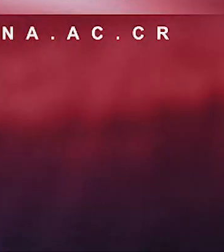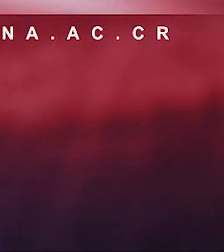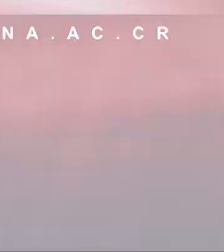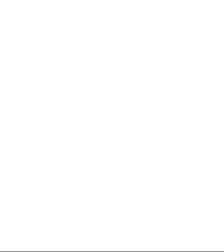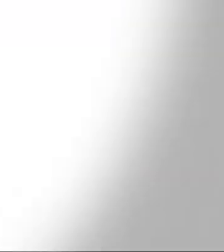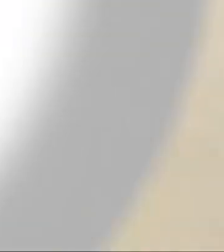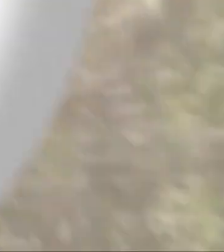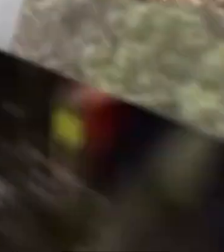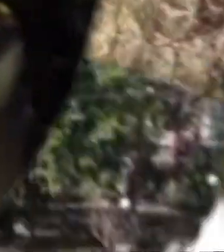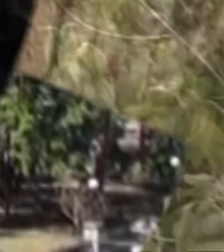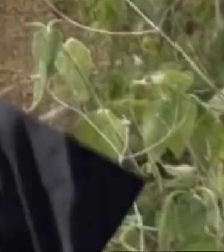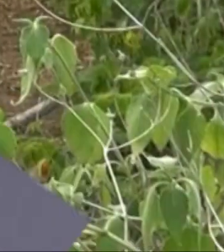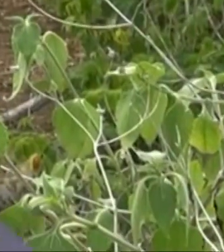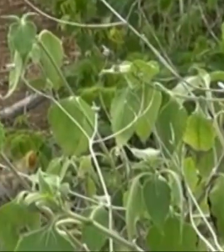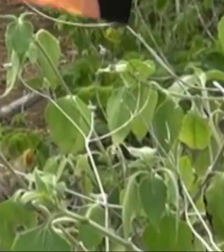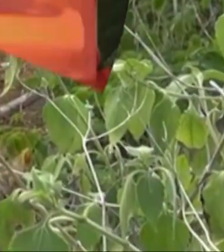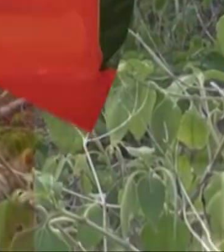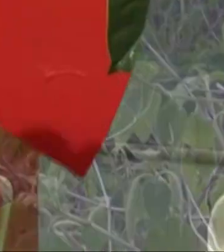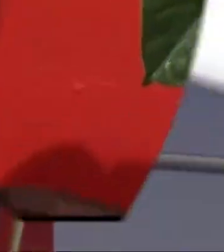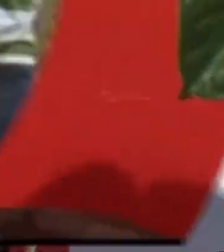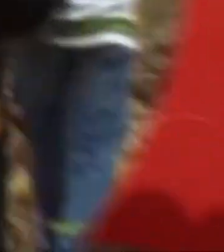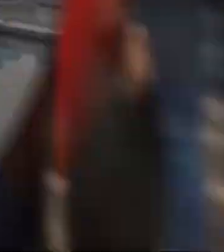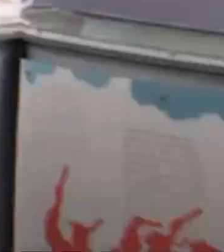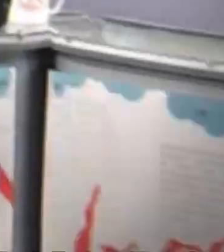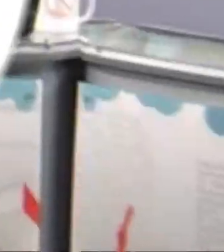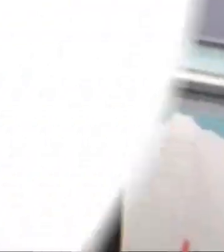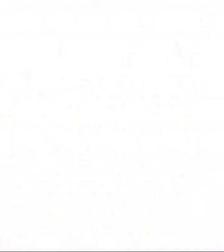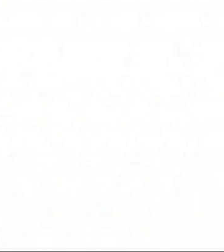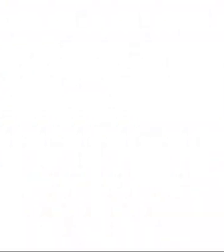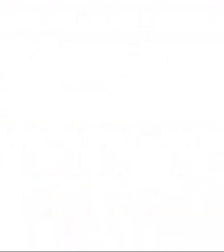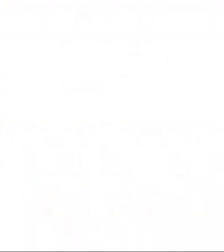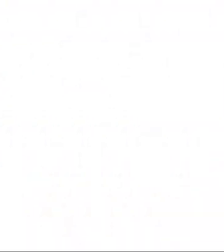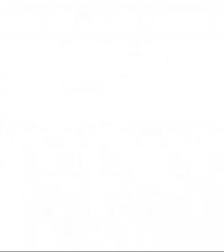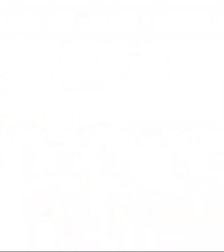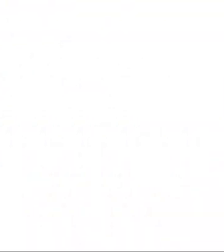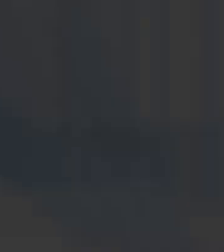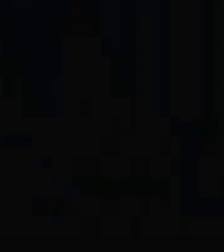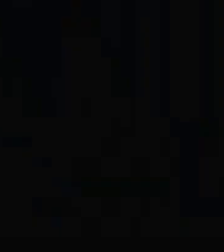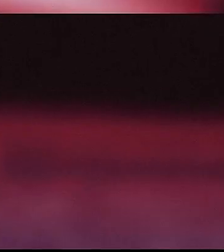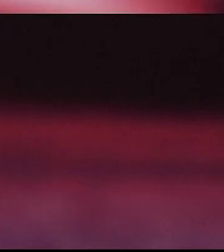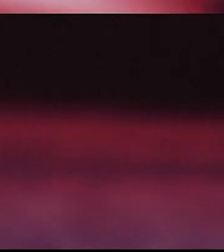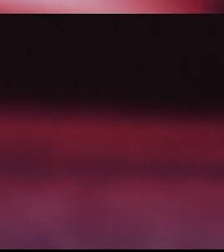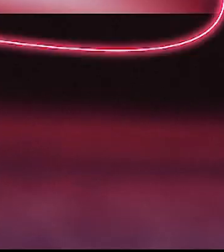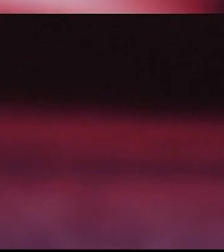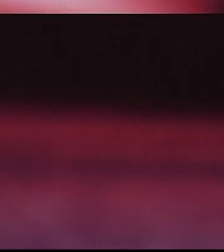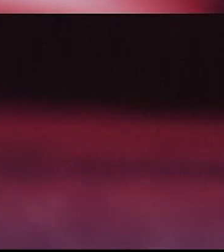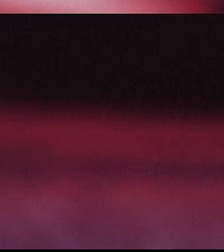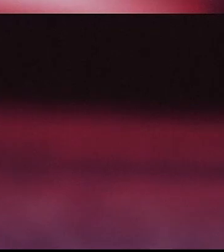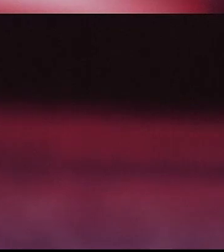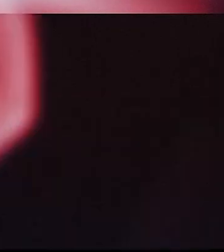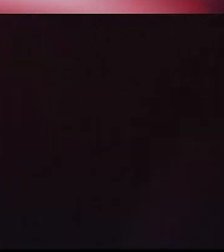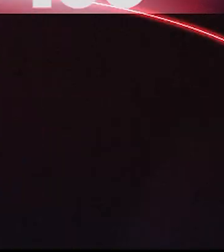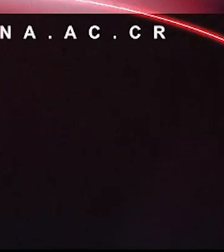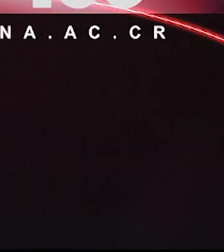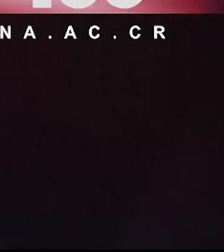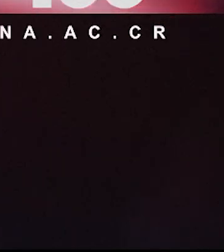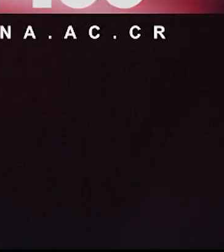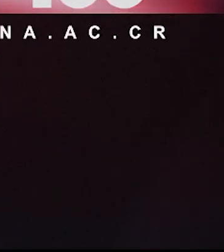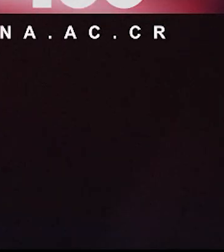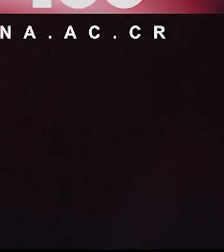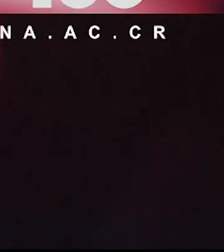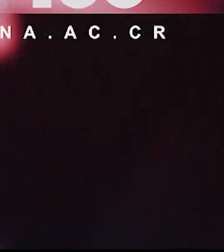que vamos a desglosar en el siguiente bloque es precisamente ese. Las mujeres dedican mucho más tiempo al trabajo doméstico no remunerado, el doble de las